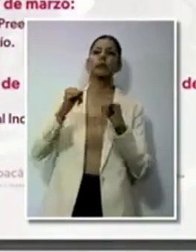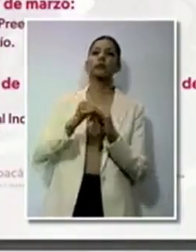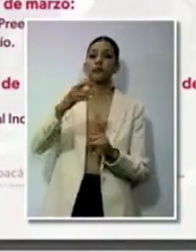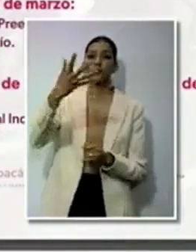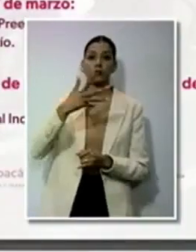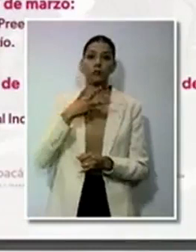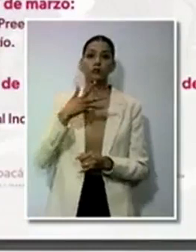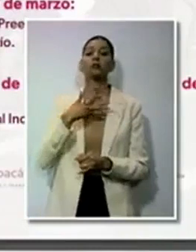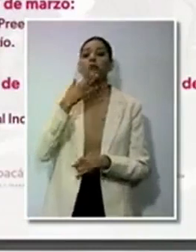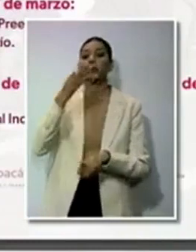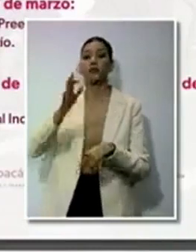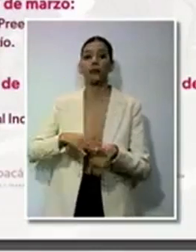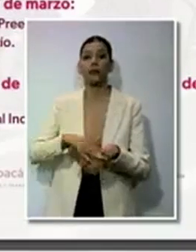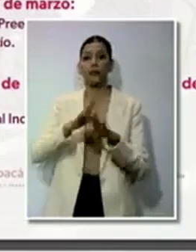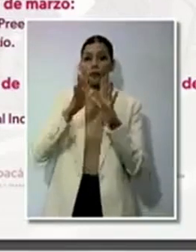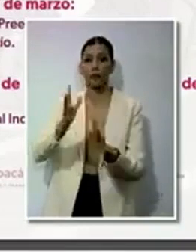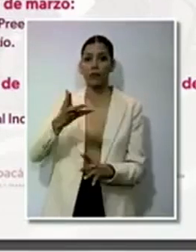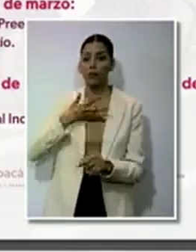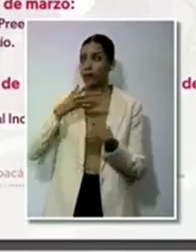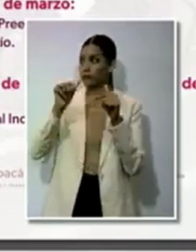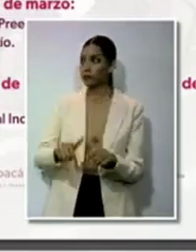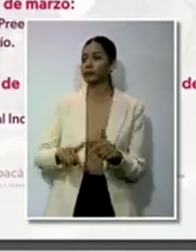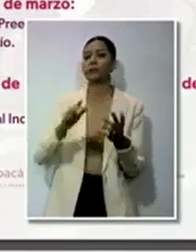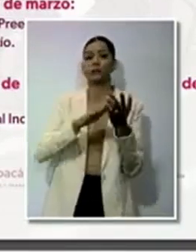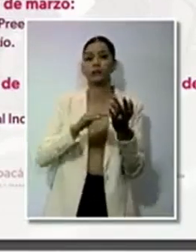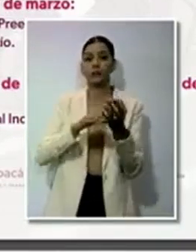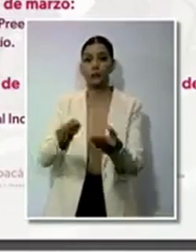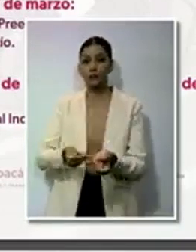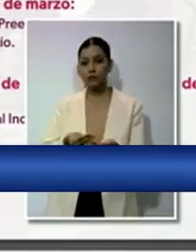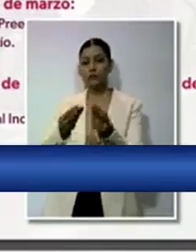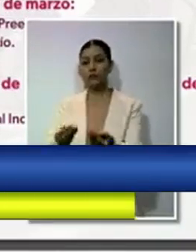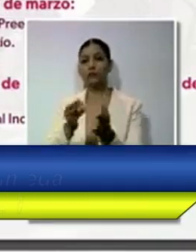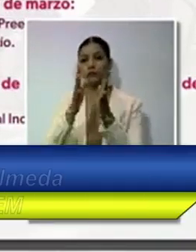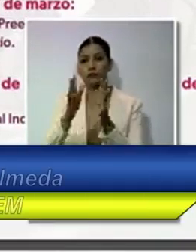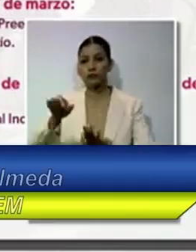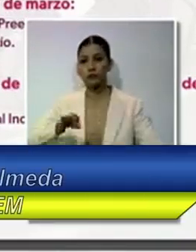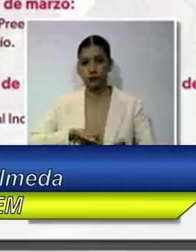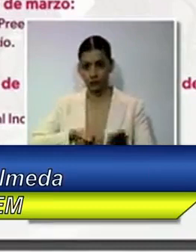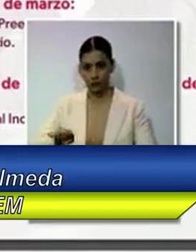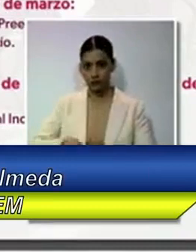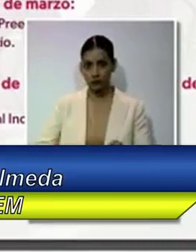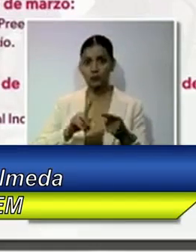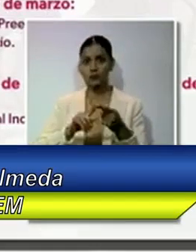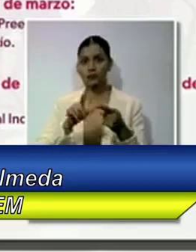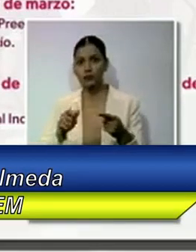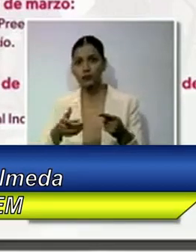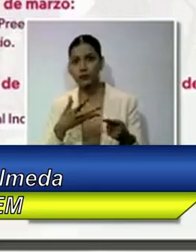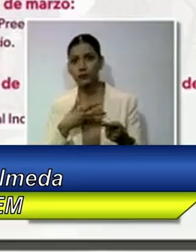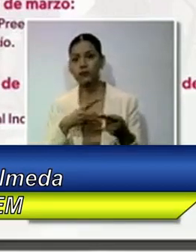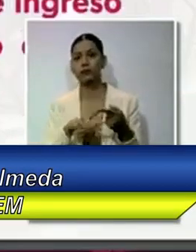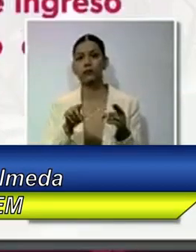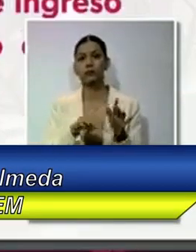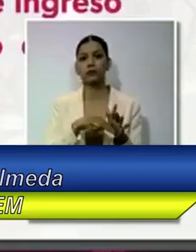la Normal Urbana, ENUF. Tenemos aquí los documentos que se estuvieron trabajando, contamos con